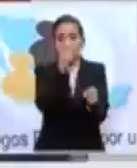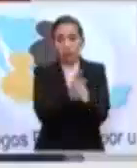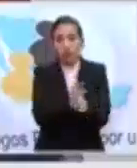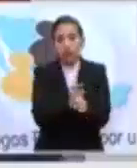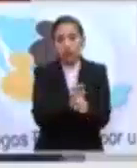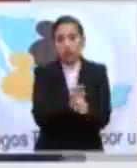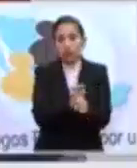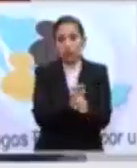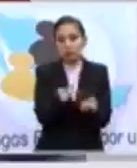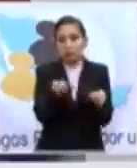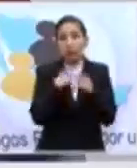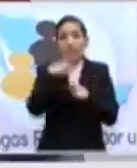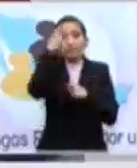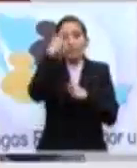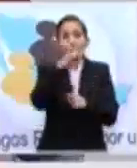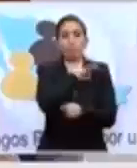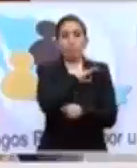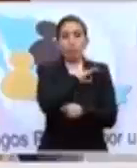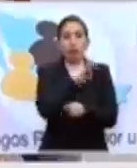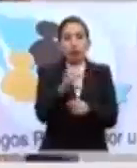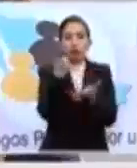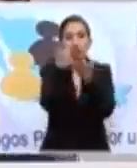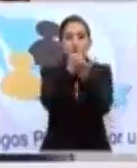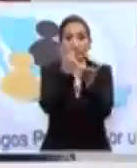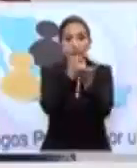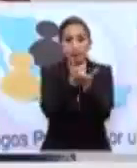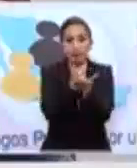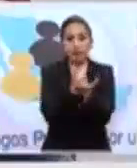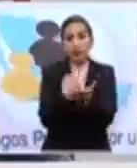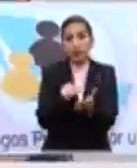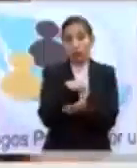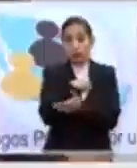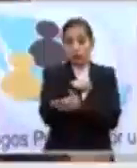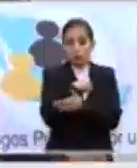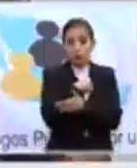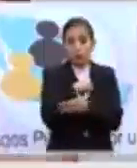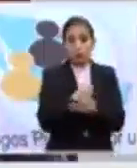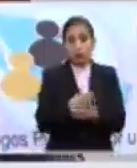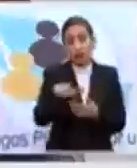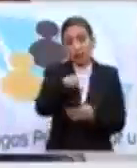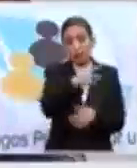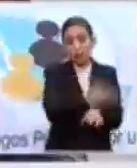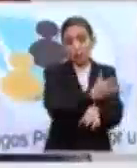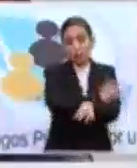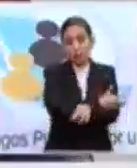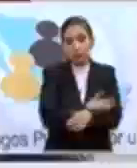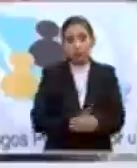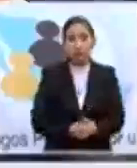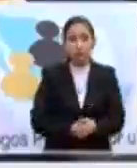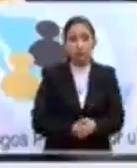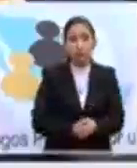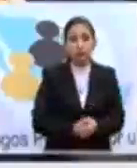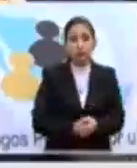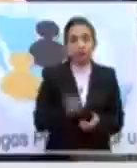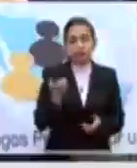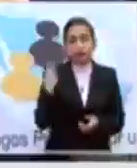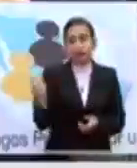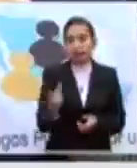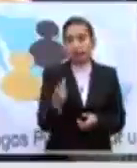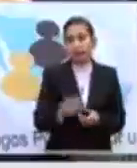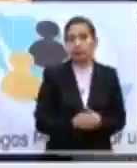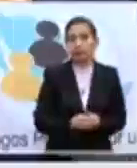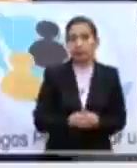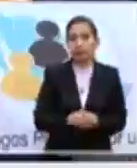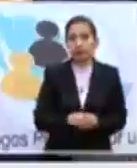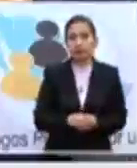que se nos da para poder ayudar, en el caso nuestro, a nuestros compañeros trabajadores. Es cuanto. Una pregunta.